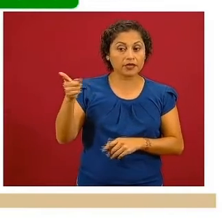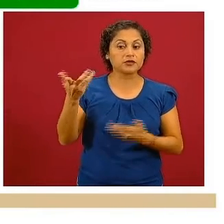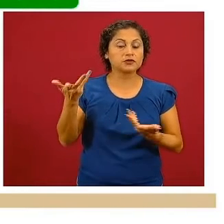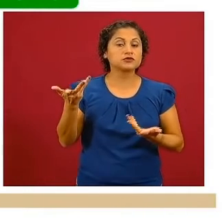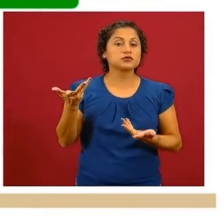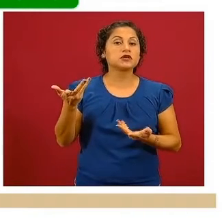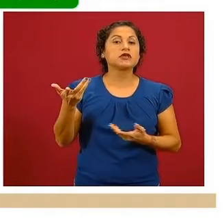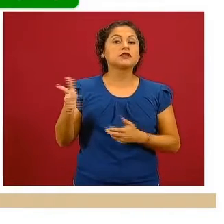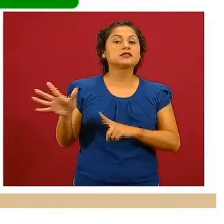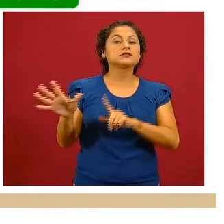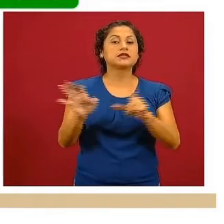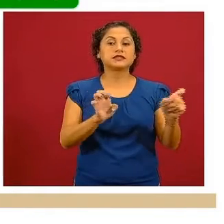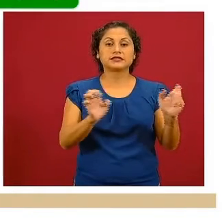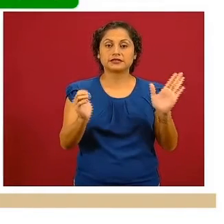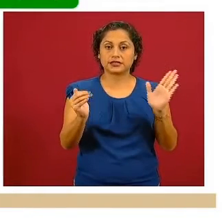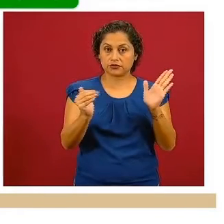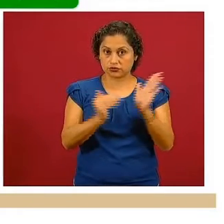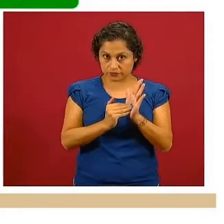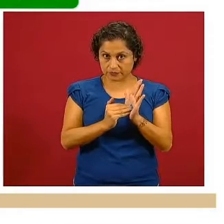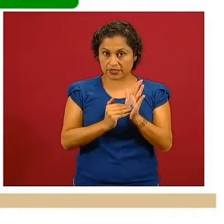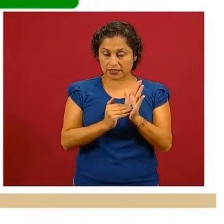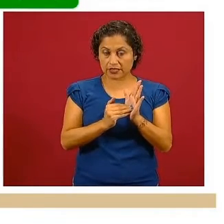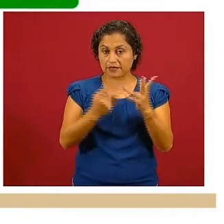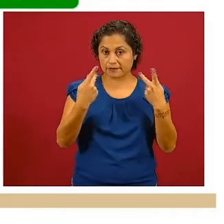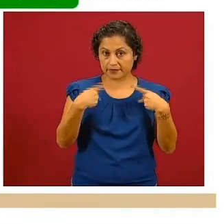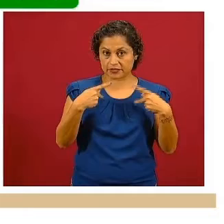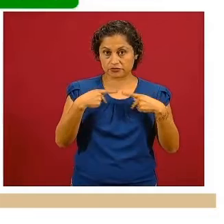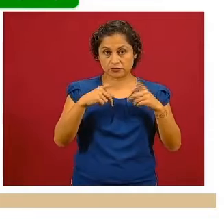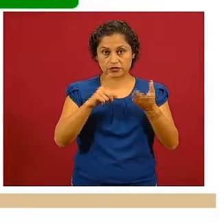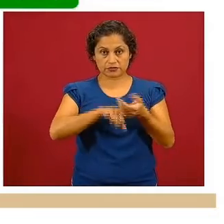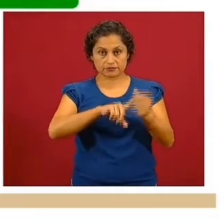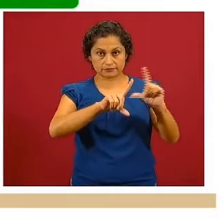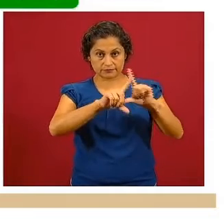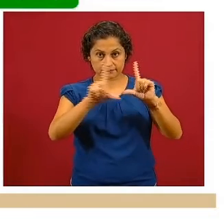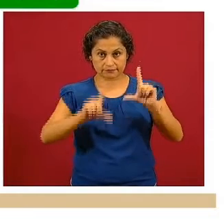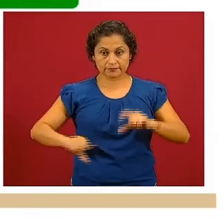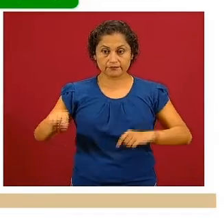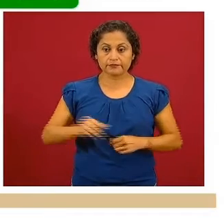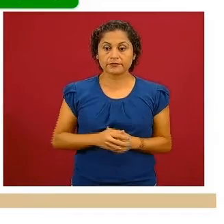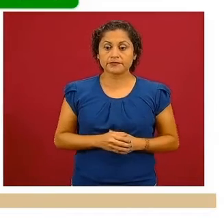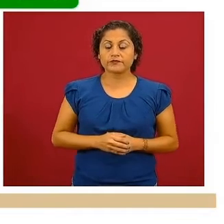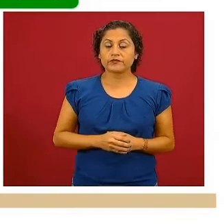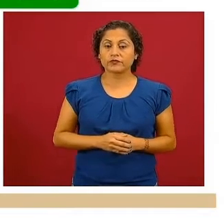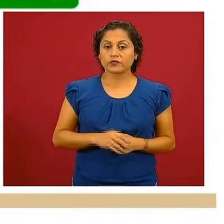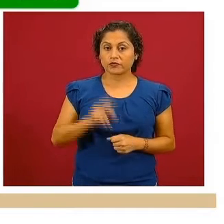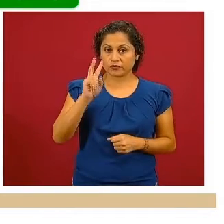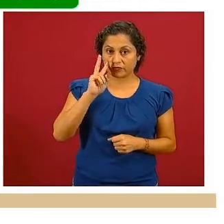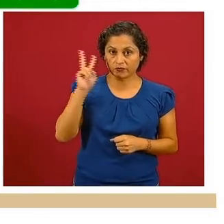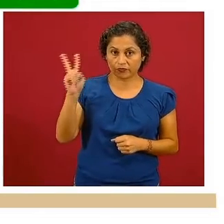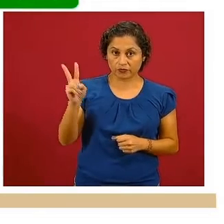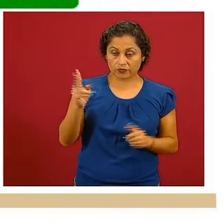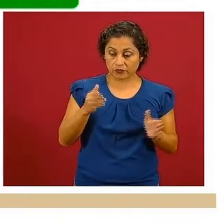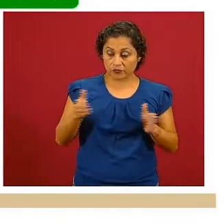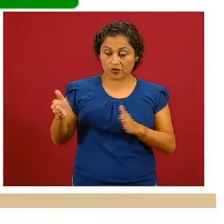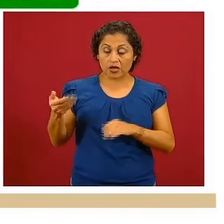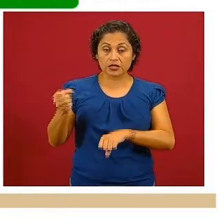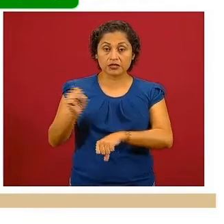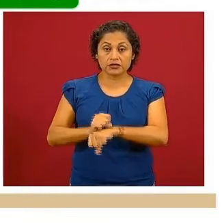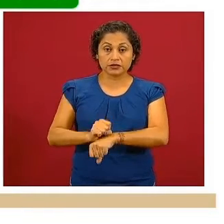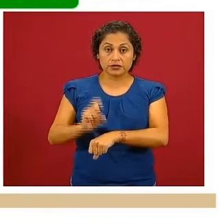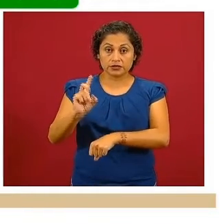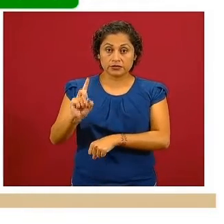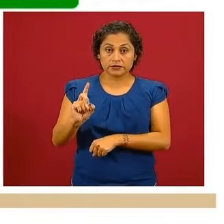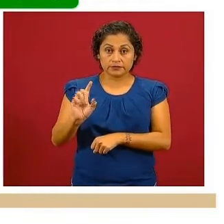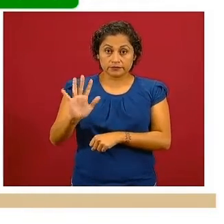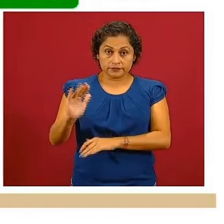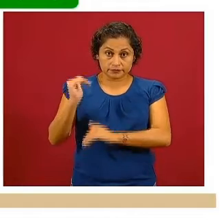los 700,000 casos a nivel nacional. Y aquí entonces vemos que estamos cerrando la semana 35